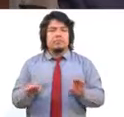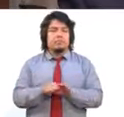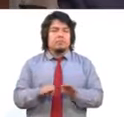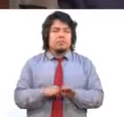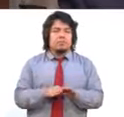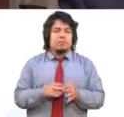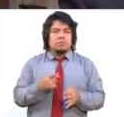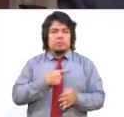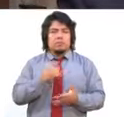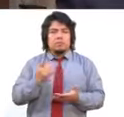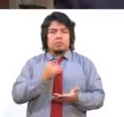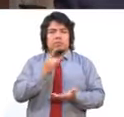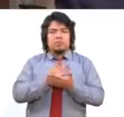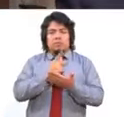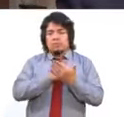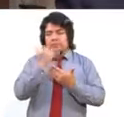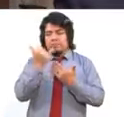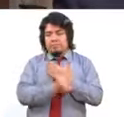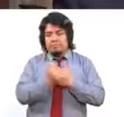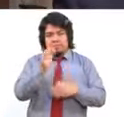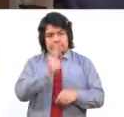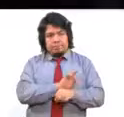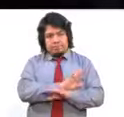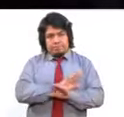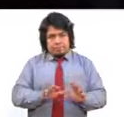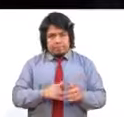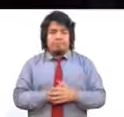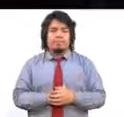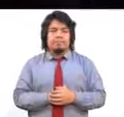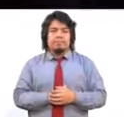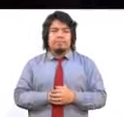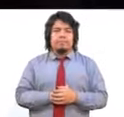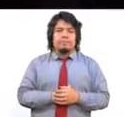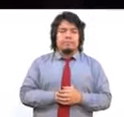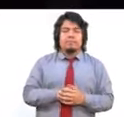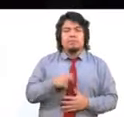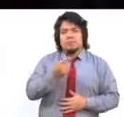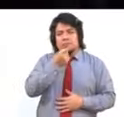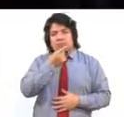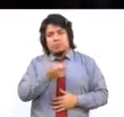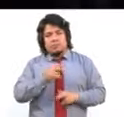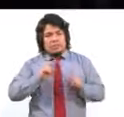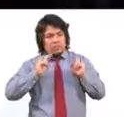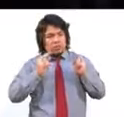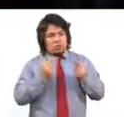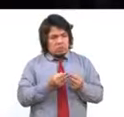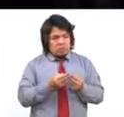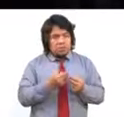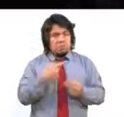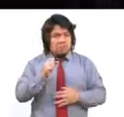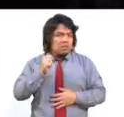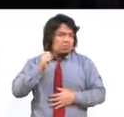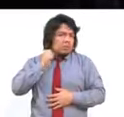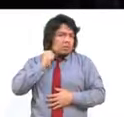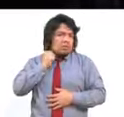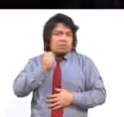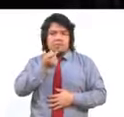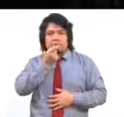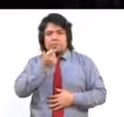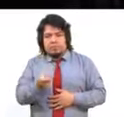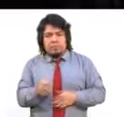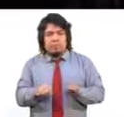es defendiendo un proyecto de nación. Doctora, exponen que bueno, hay unidad dentro de su movimiento, pero el senador afirma que es una